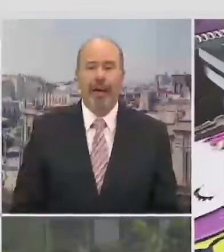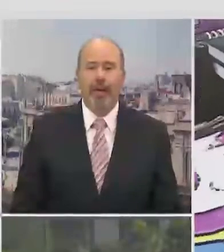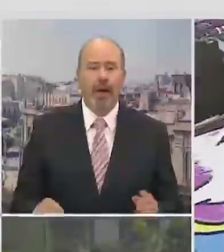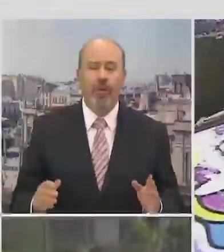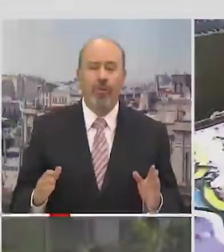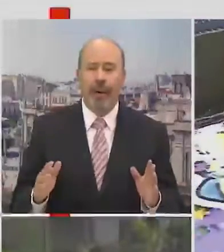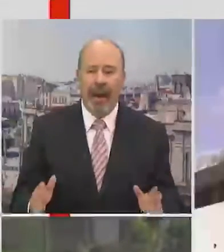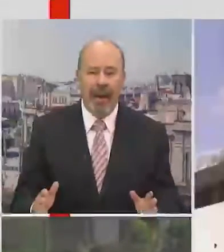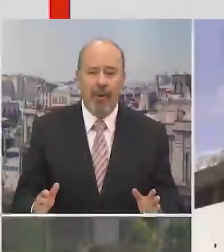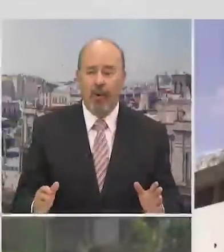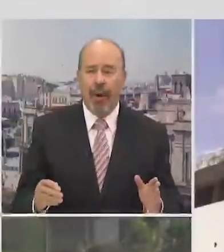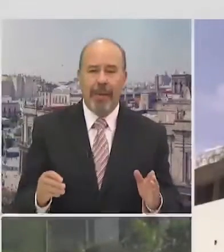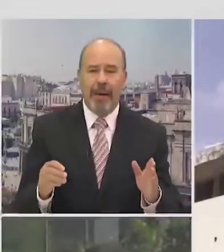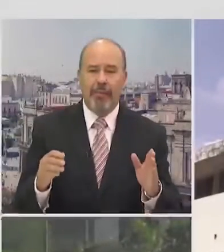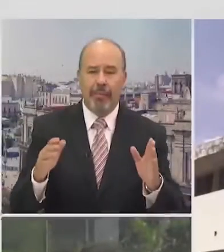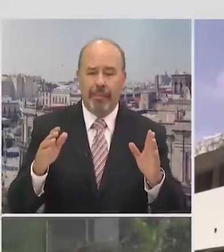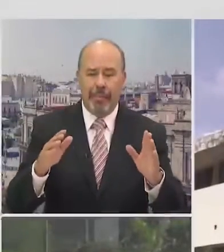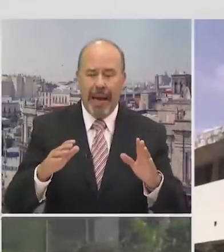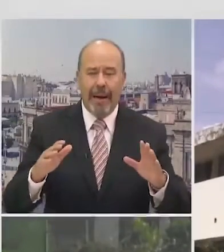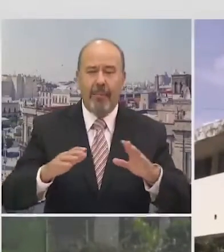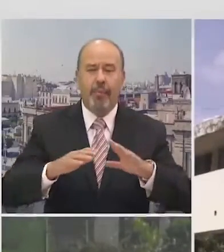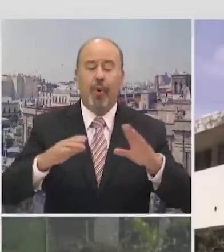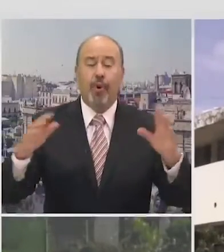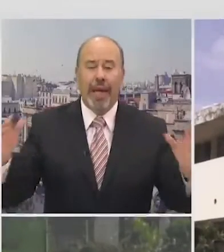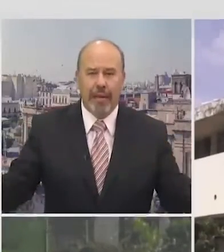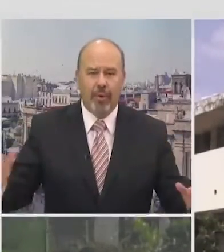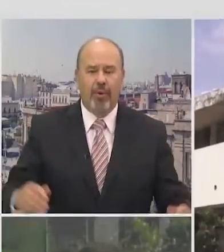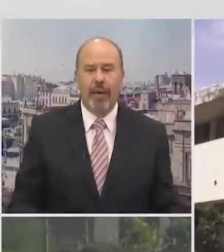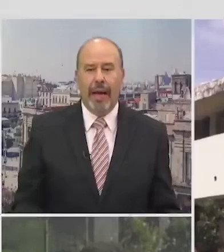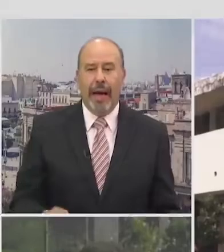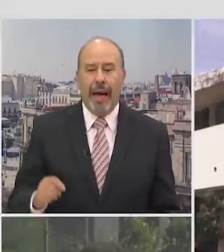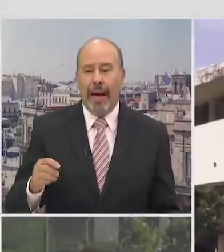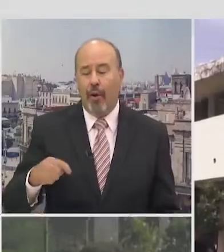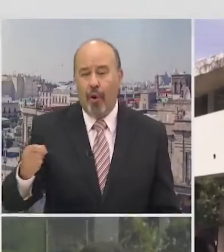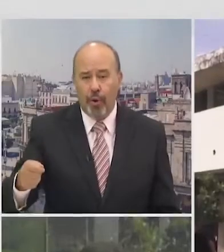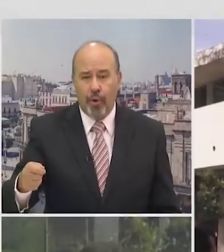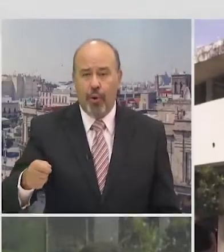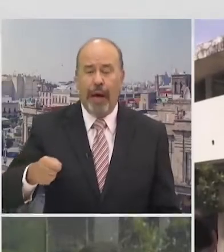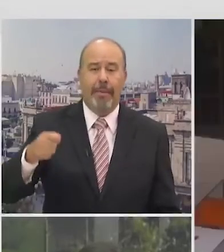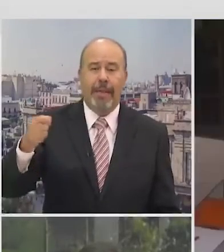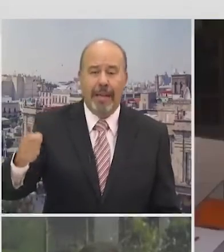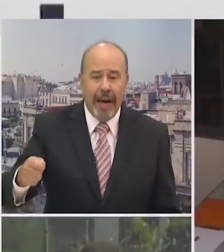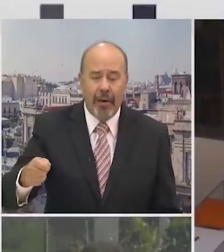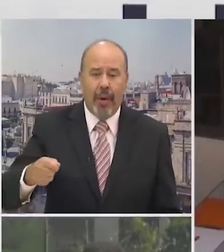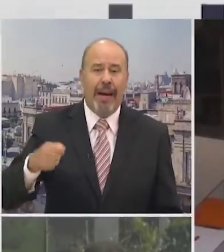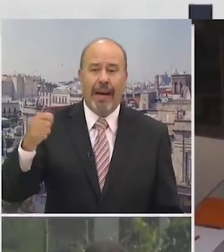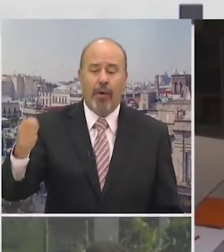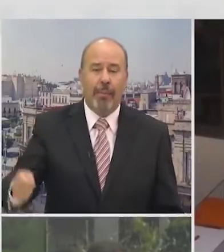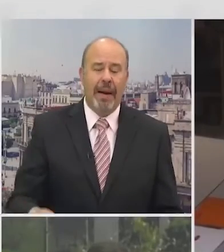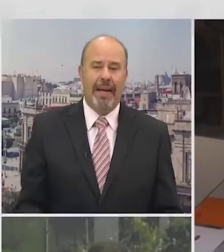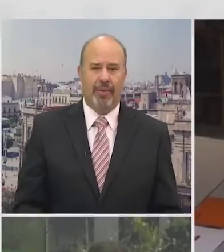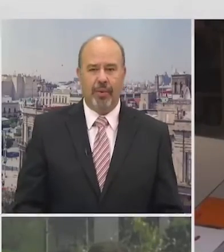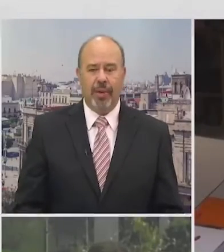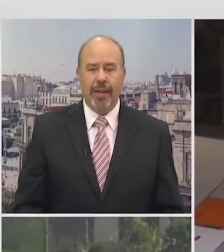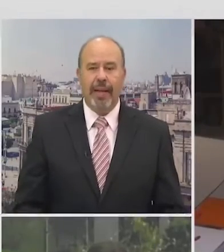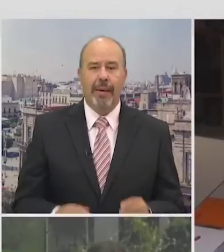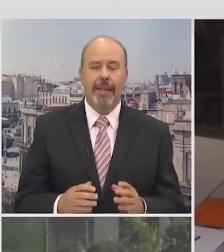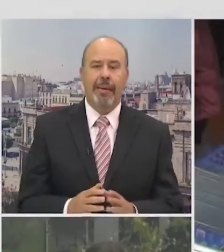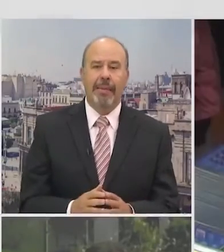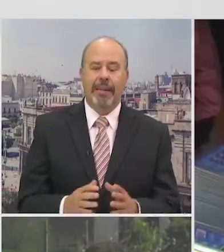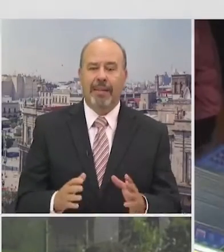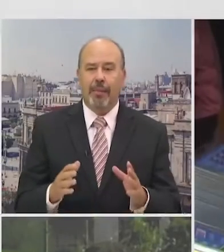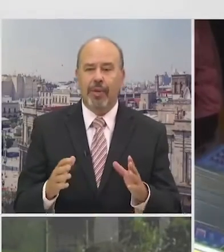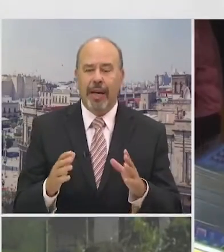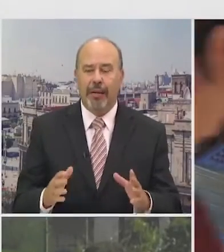no hay un plan no había un plan un proyecto a corto a mediano a largo plazo y